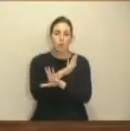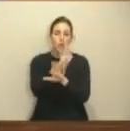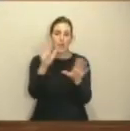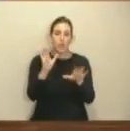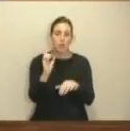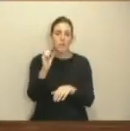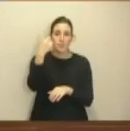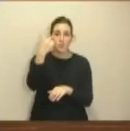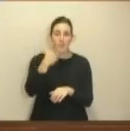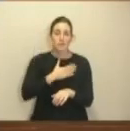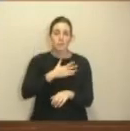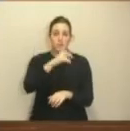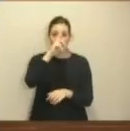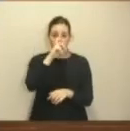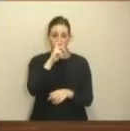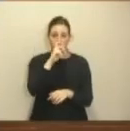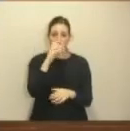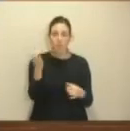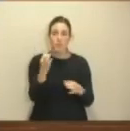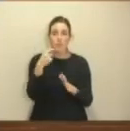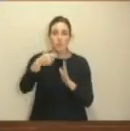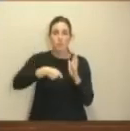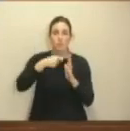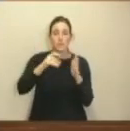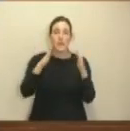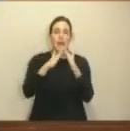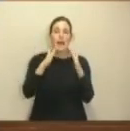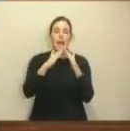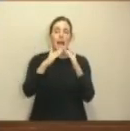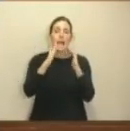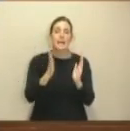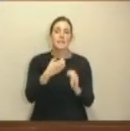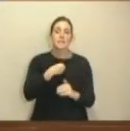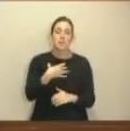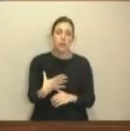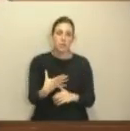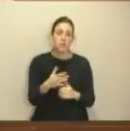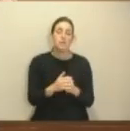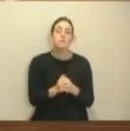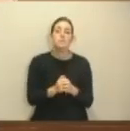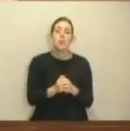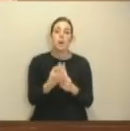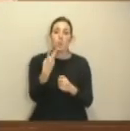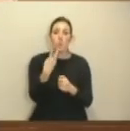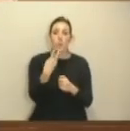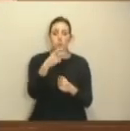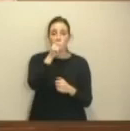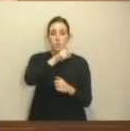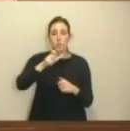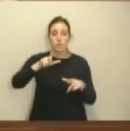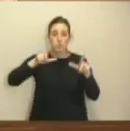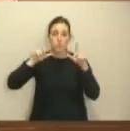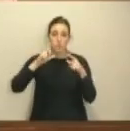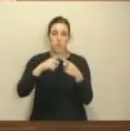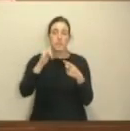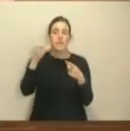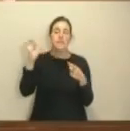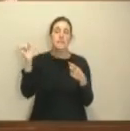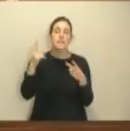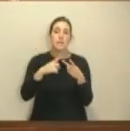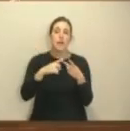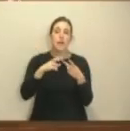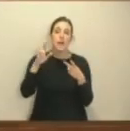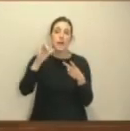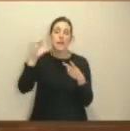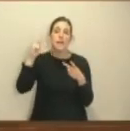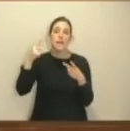a mí me recuerda mucho a la película Casablanca. La película Casablanca, los dos protagonistas, Ilsa y Rick, dicen